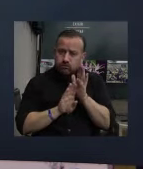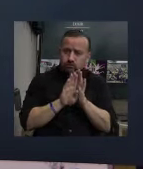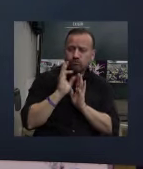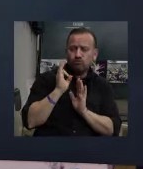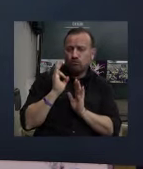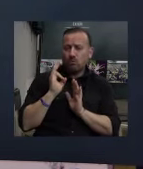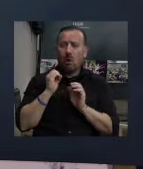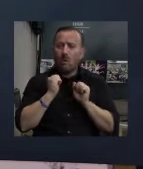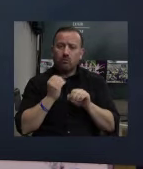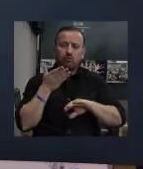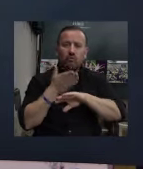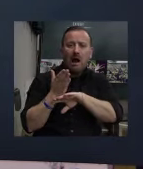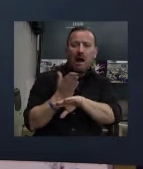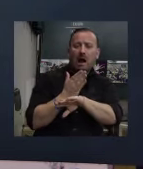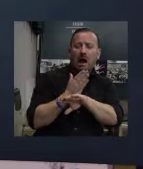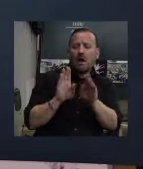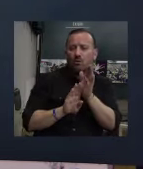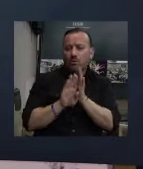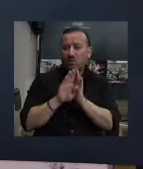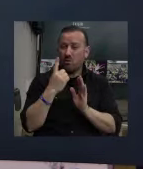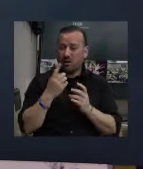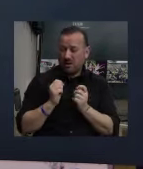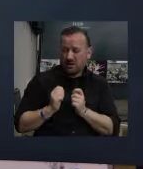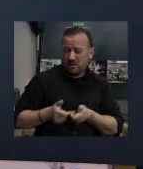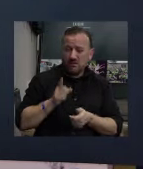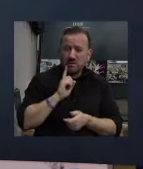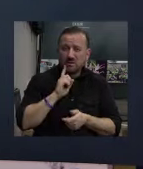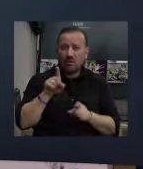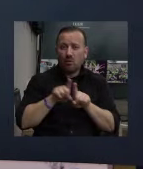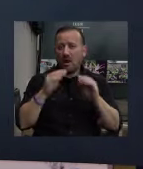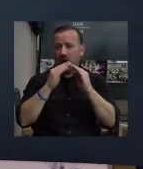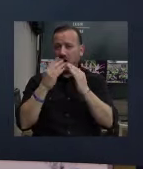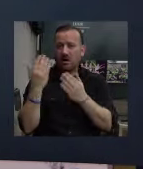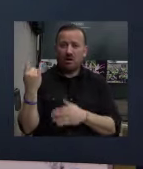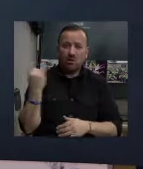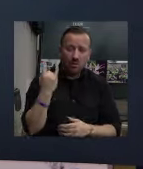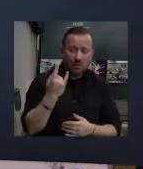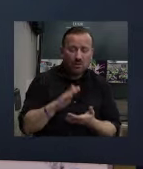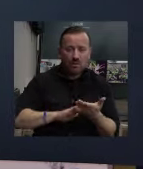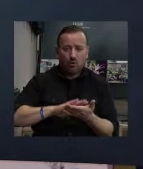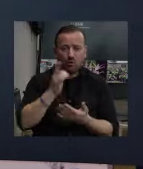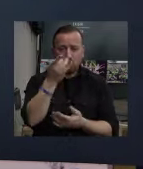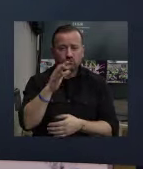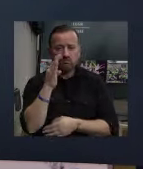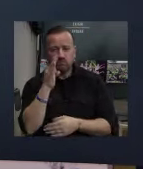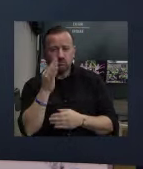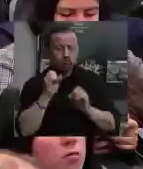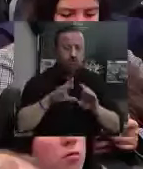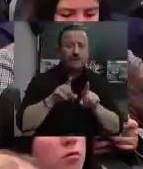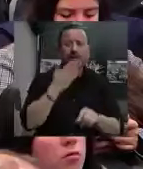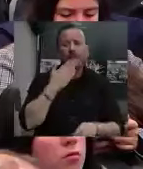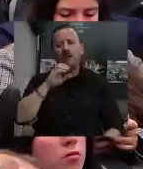llegar muy temprano con la formación yo creo que uno de los desafíos que enfrentan hoy día las casas de estudios no solo la pertinencia sino que tiene que ver con la